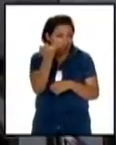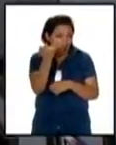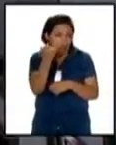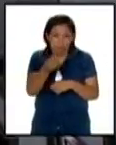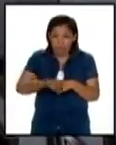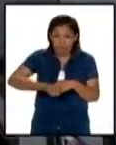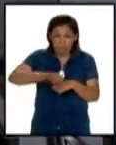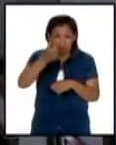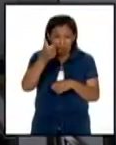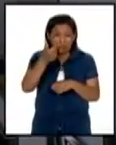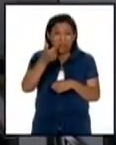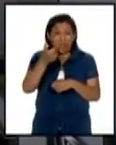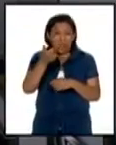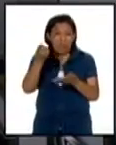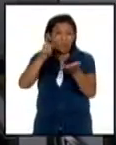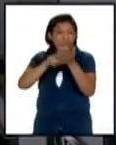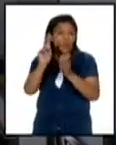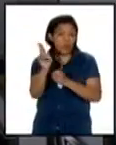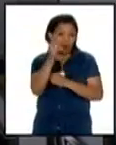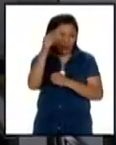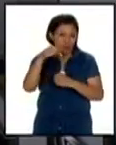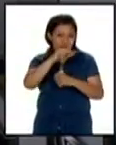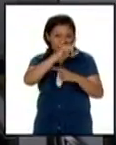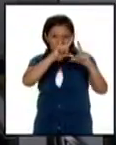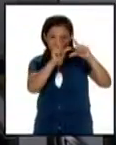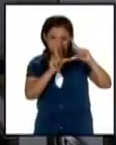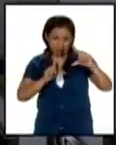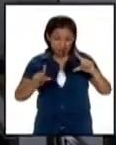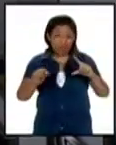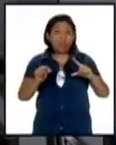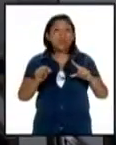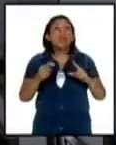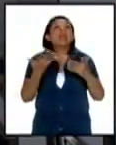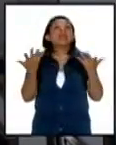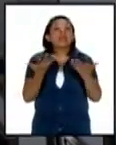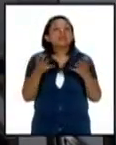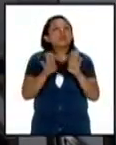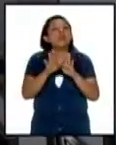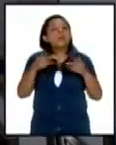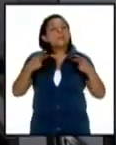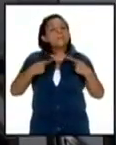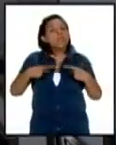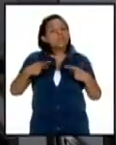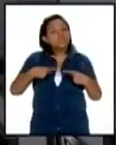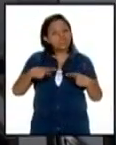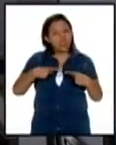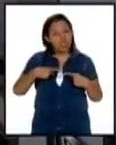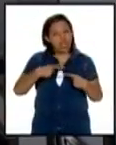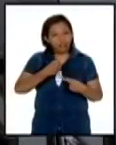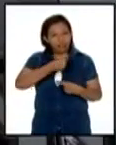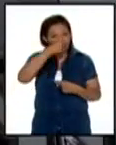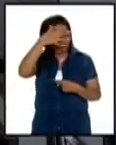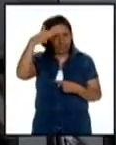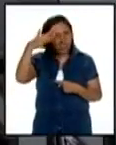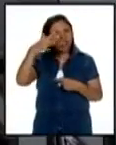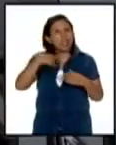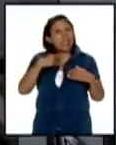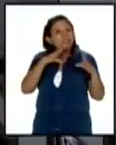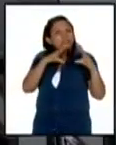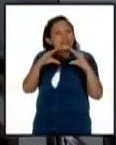iniciativa que se hace a nivel de las universidades en nuestro país para llevar a los adultos mayores una formación que les